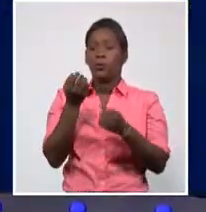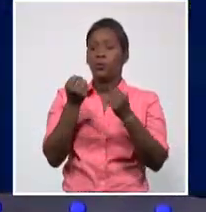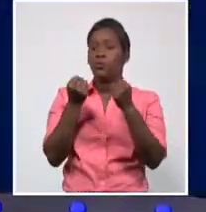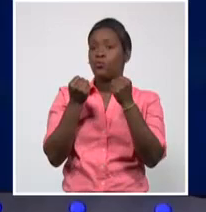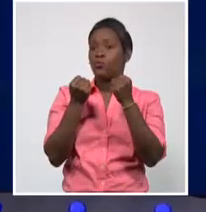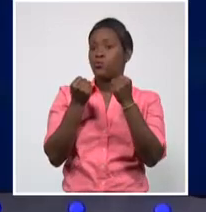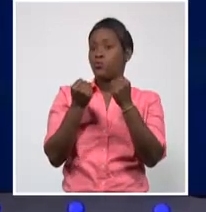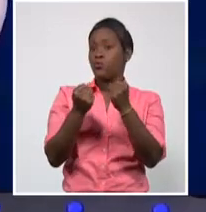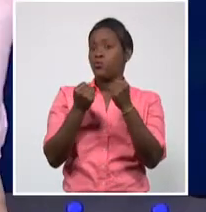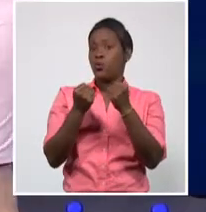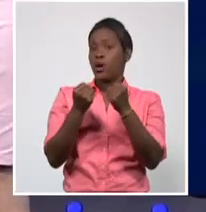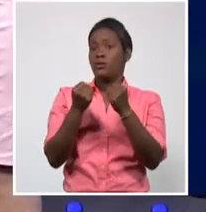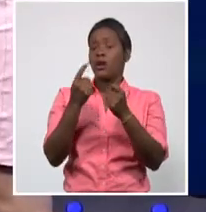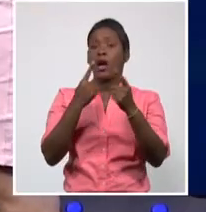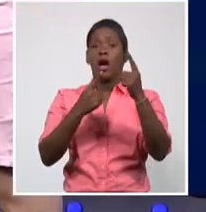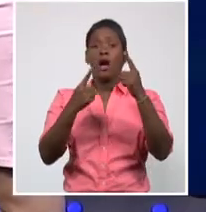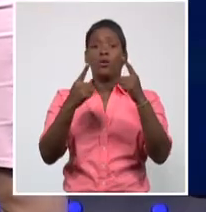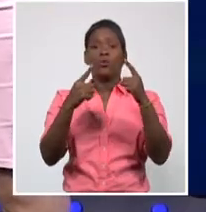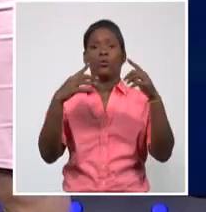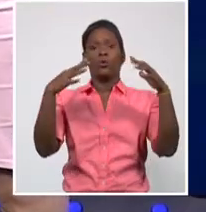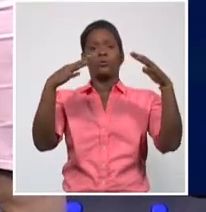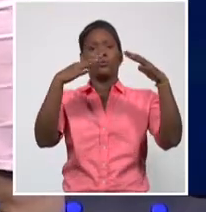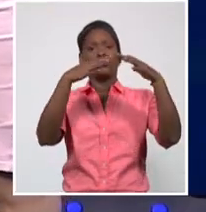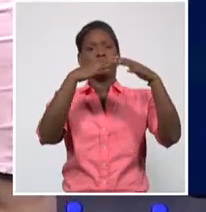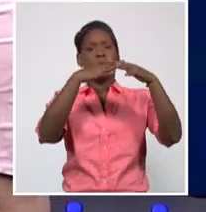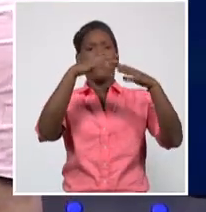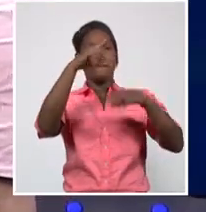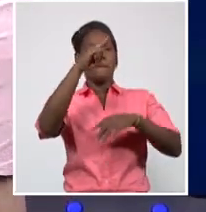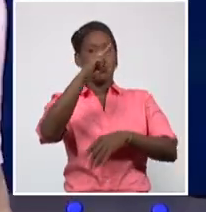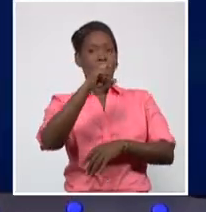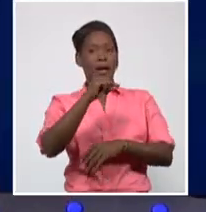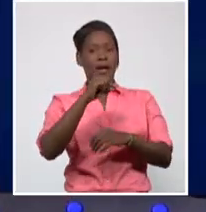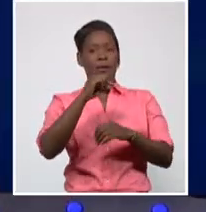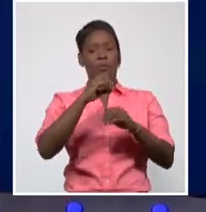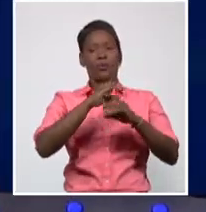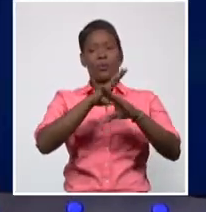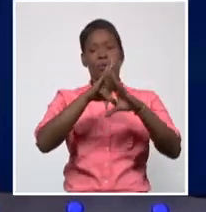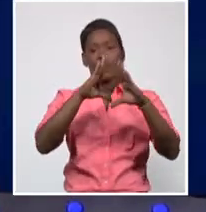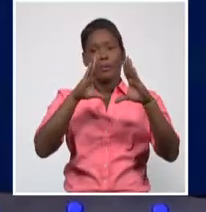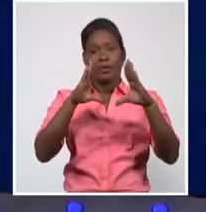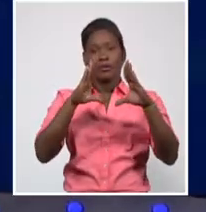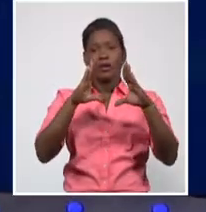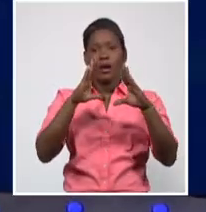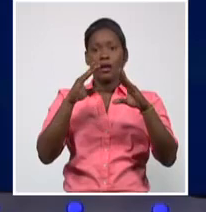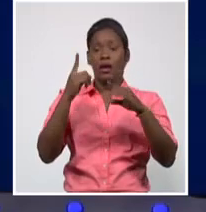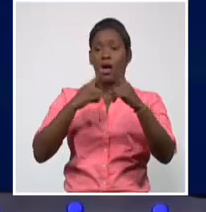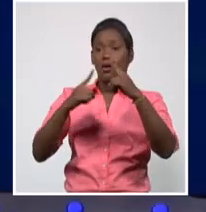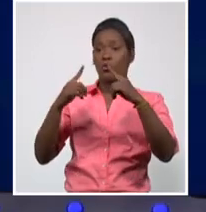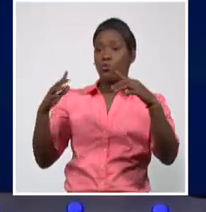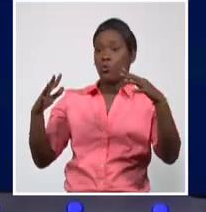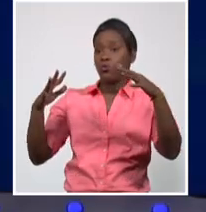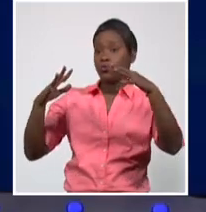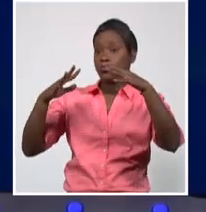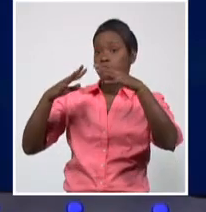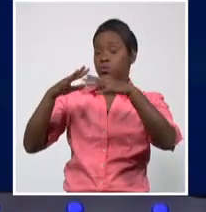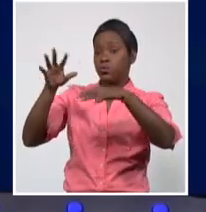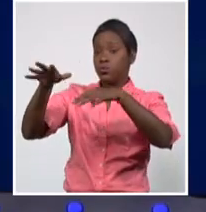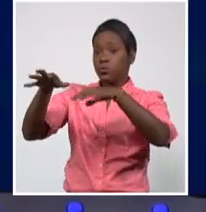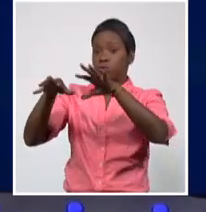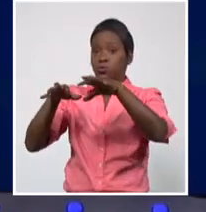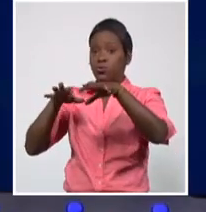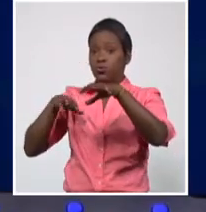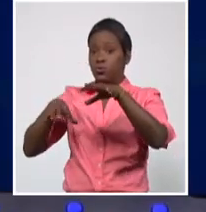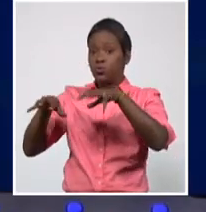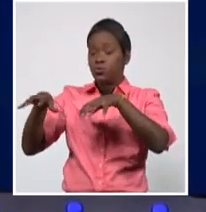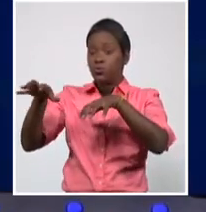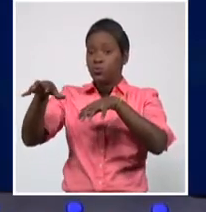temperaturas. Tendremos cielos con poca nubosidad en la parte occidental en la mañana y estará parcialmente nublado con aisladas lluvias en zonas de la costa norte de